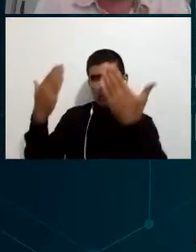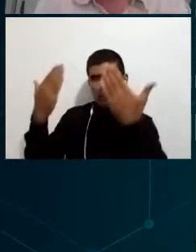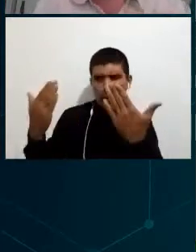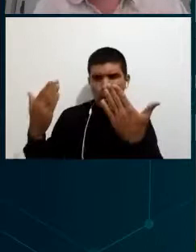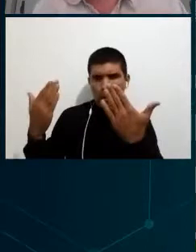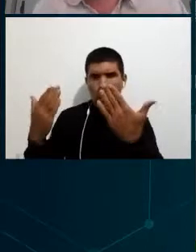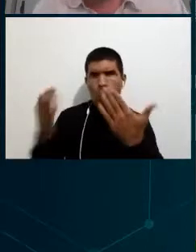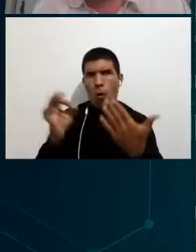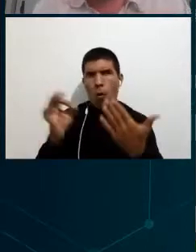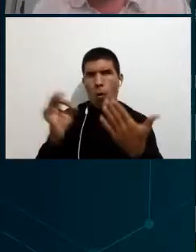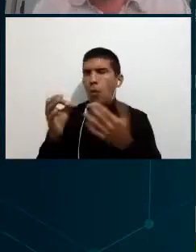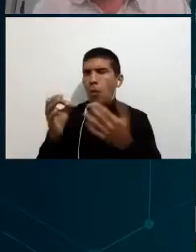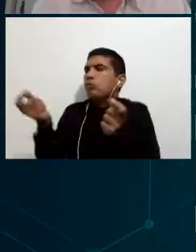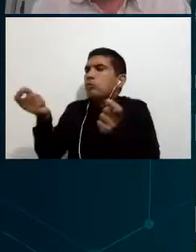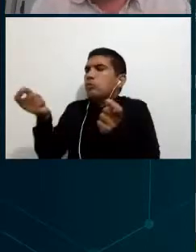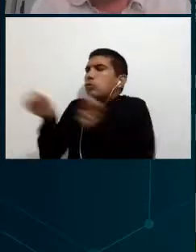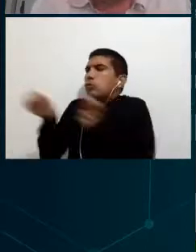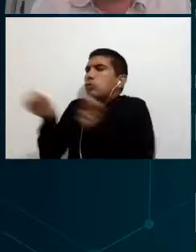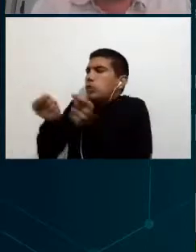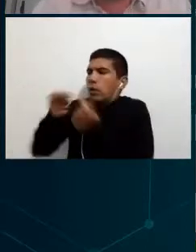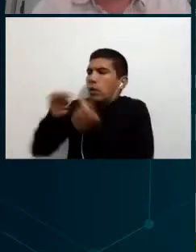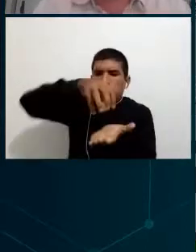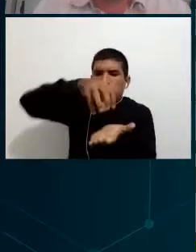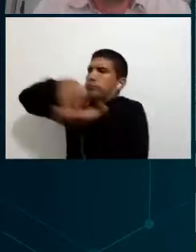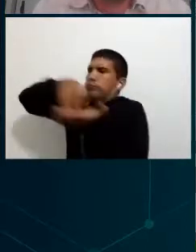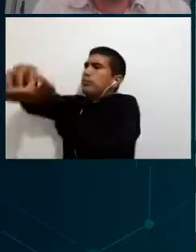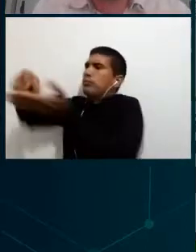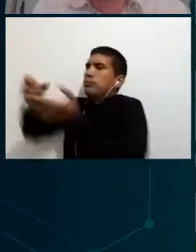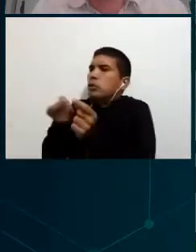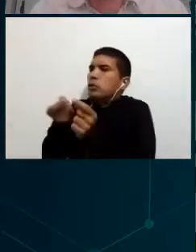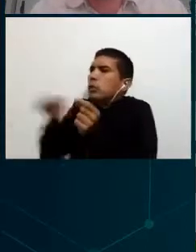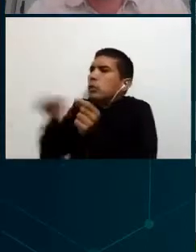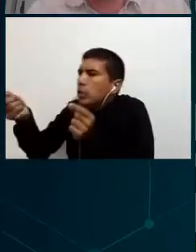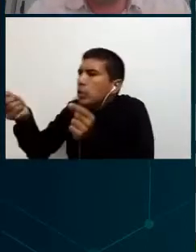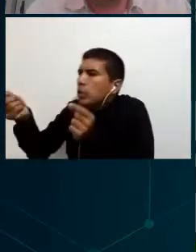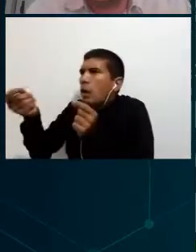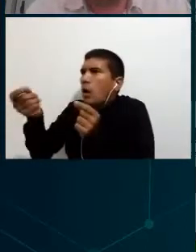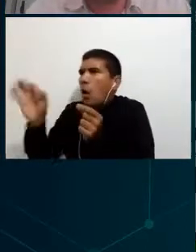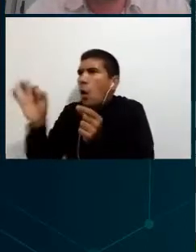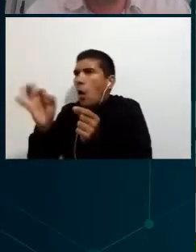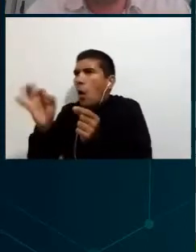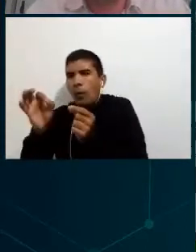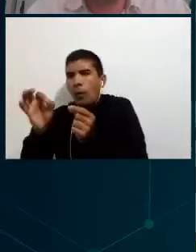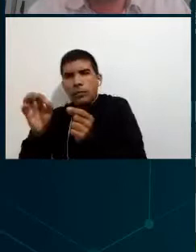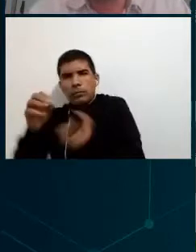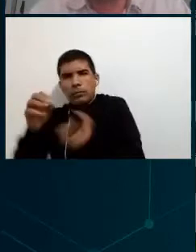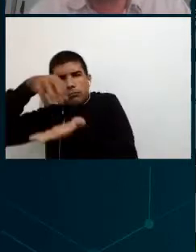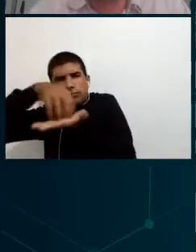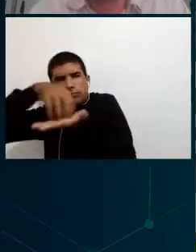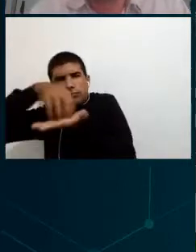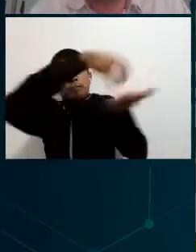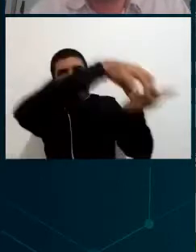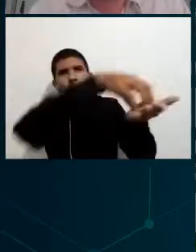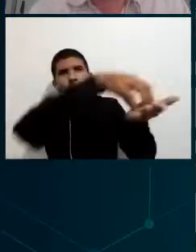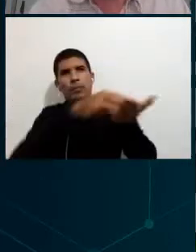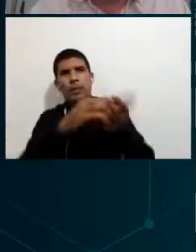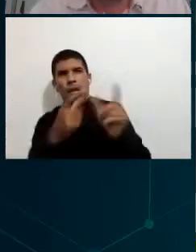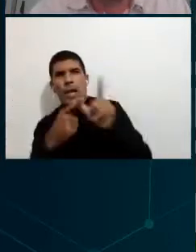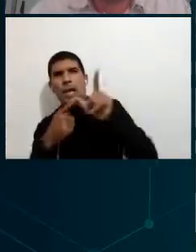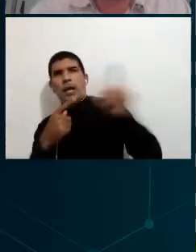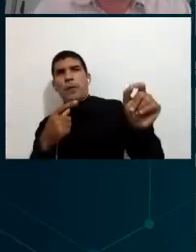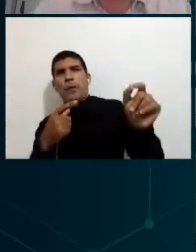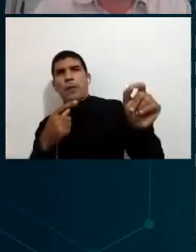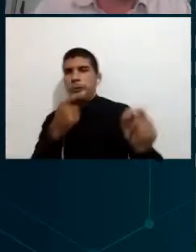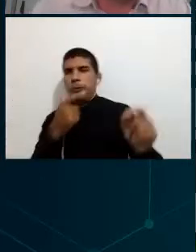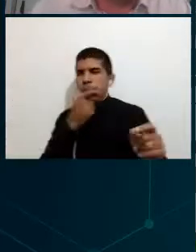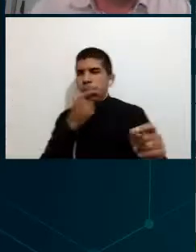ruta corta, ruta larga. Y la idea es, para ambas rutas, evaluar el desempeño de la función diferencial de